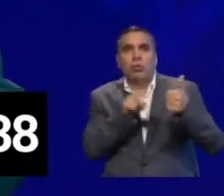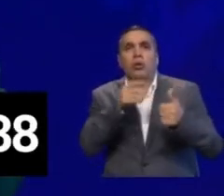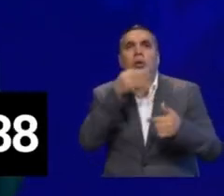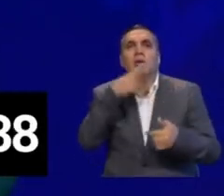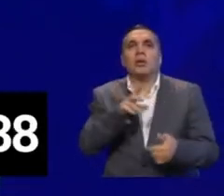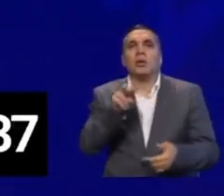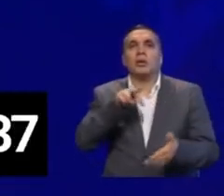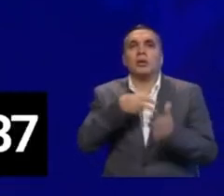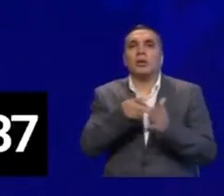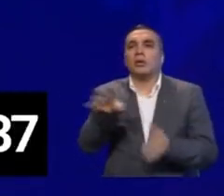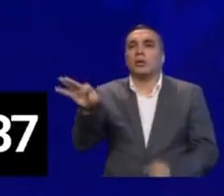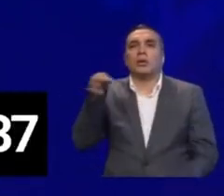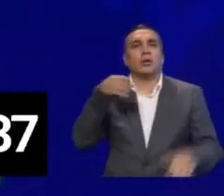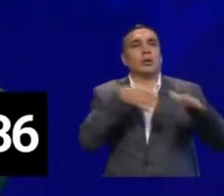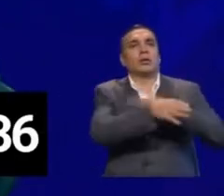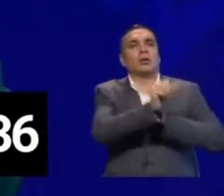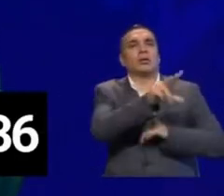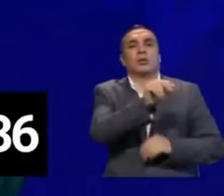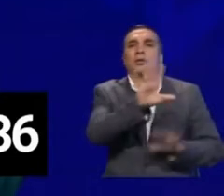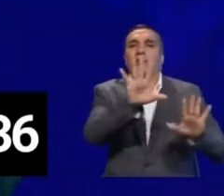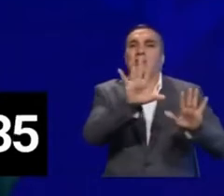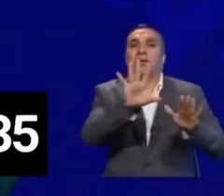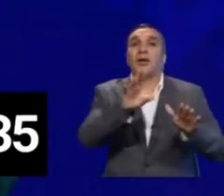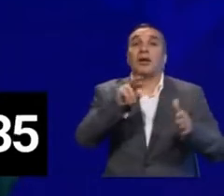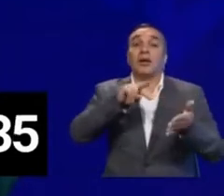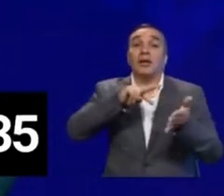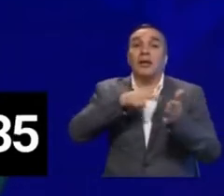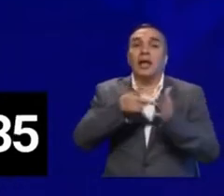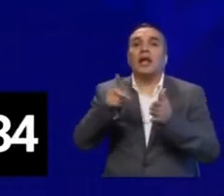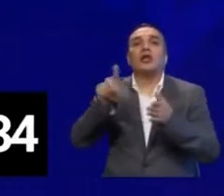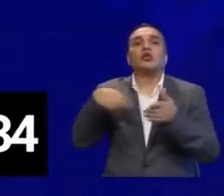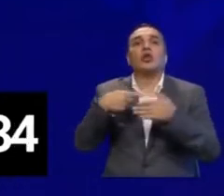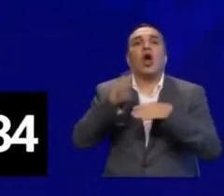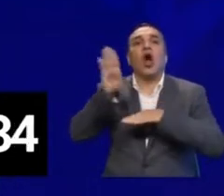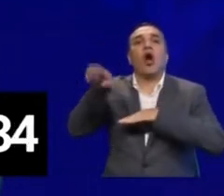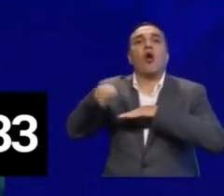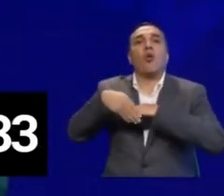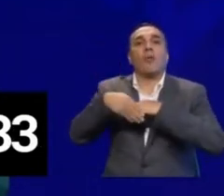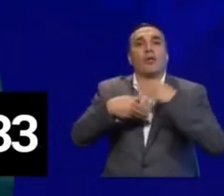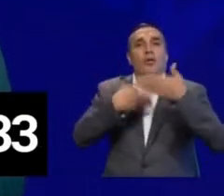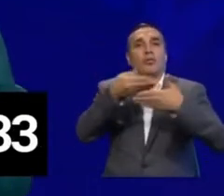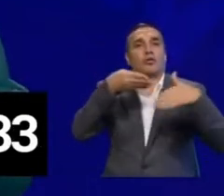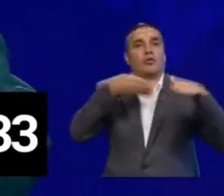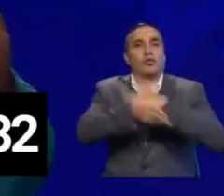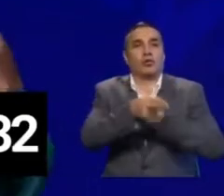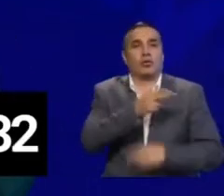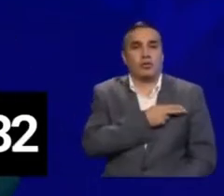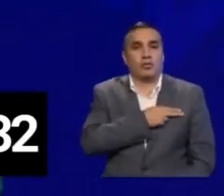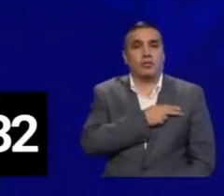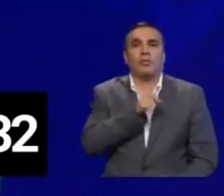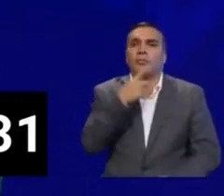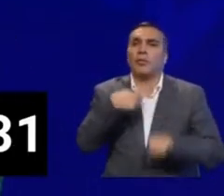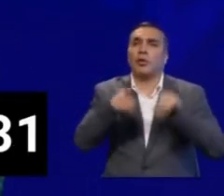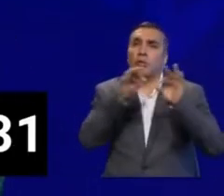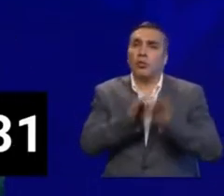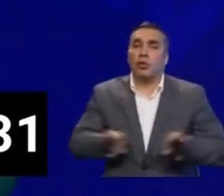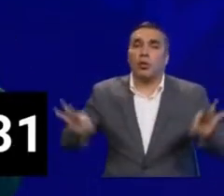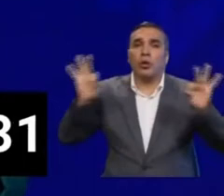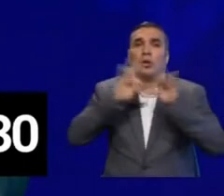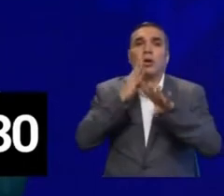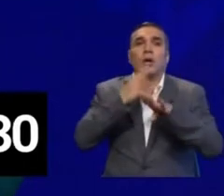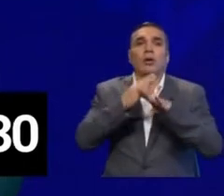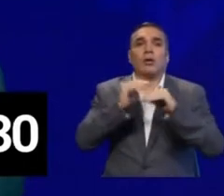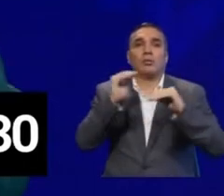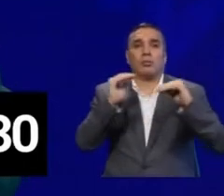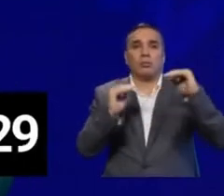que determine el ingreso o no, sino que sea parte de ese examen del proceso de admisión. Pero es fundamental también hablar de